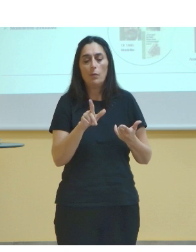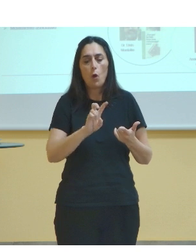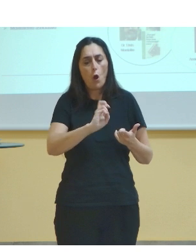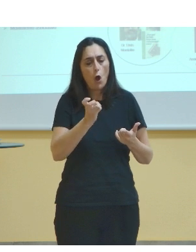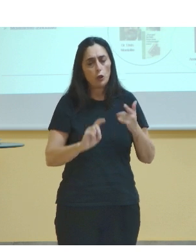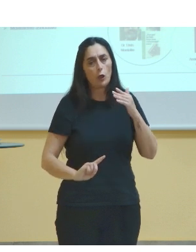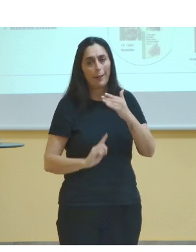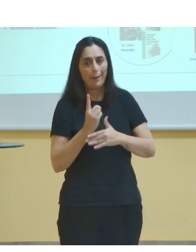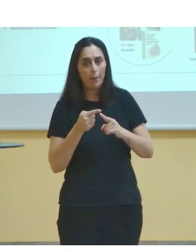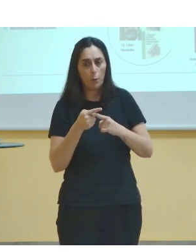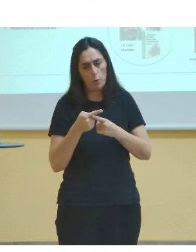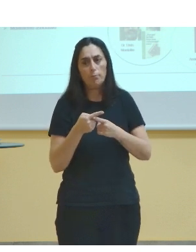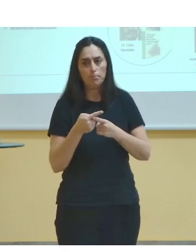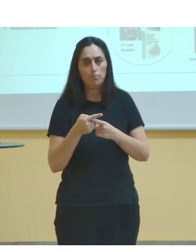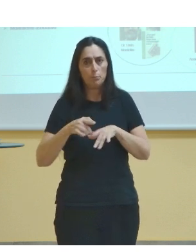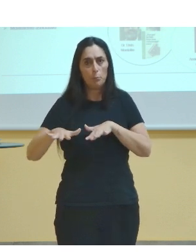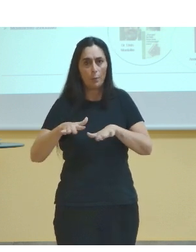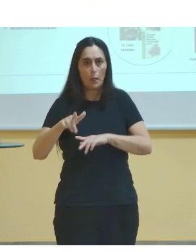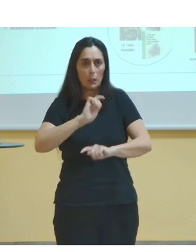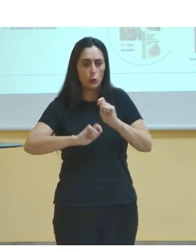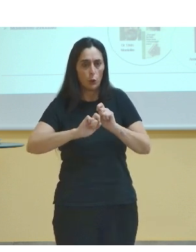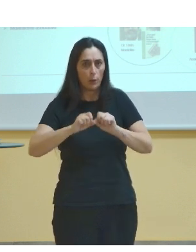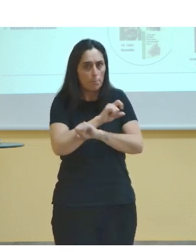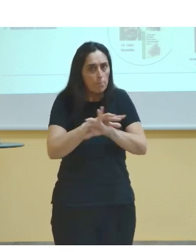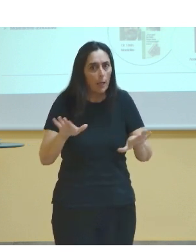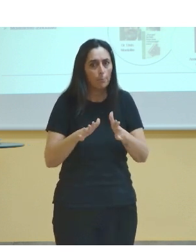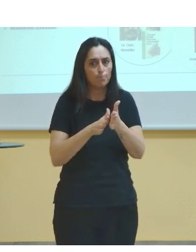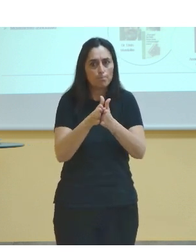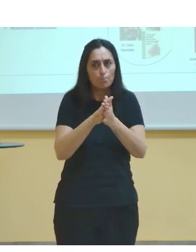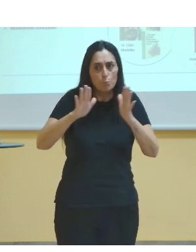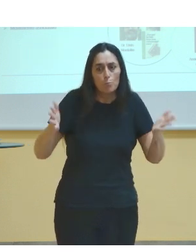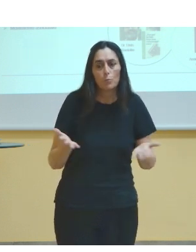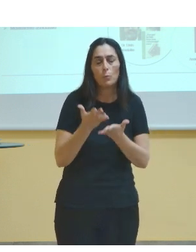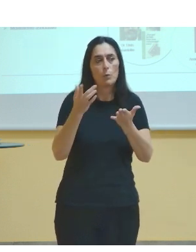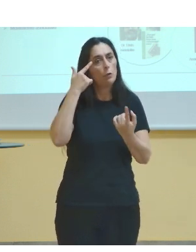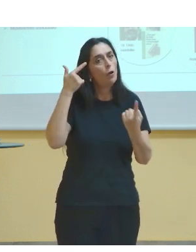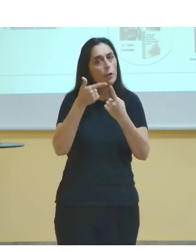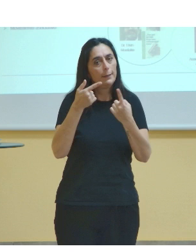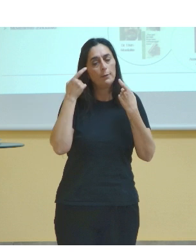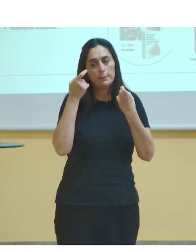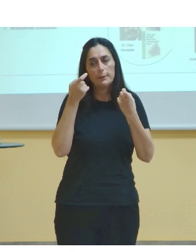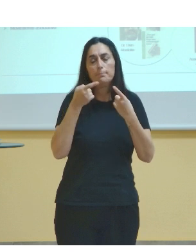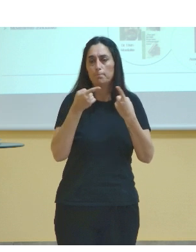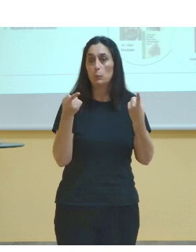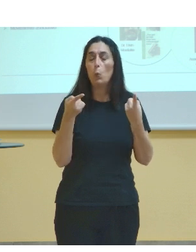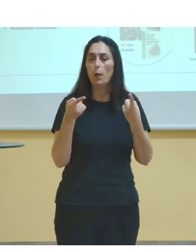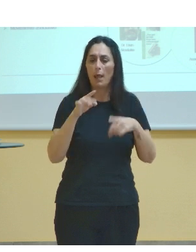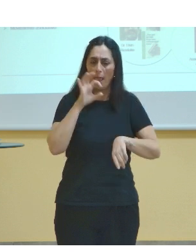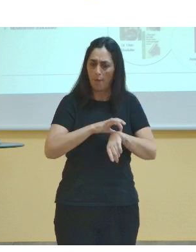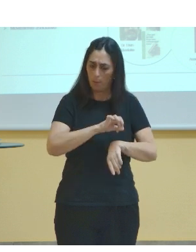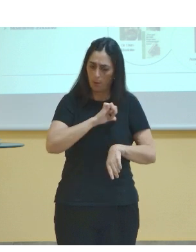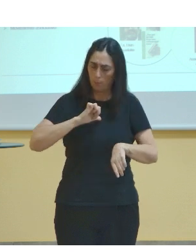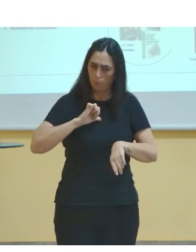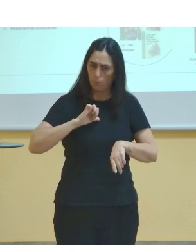nuestro propio movimiento asociativo, ¿no? Que también se esfuerza en divulgar su propia